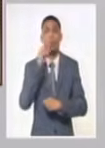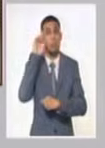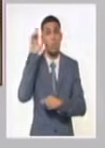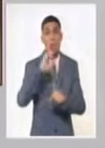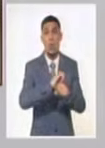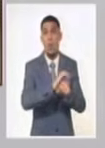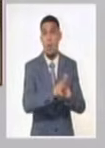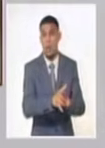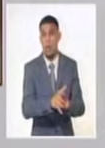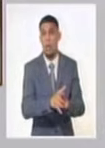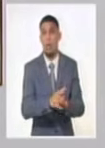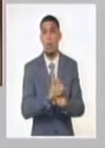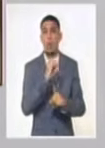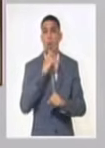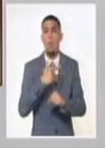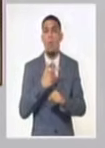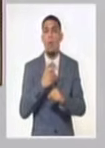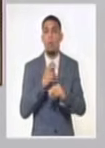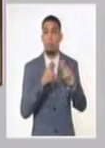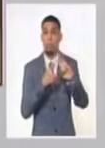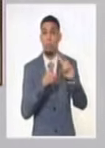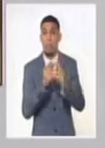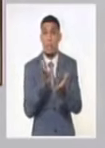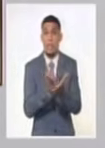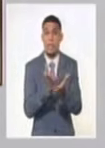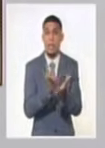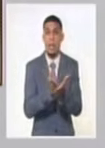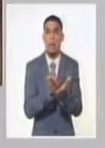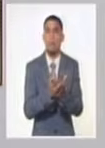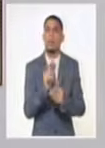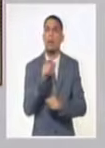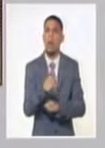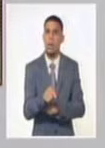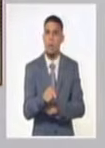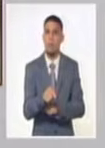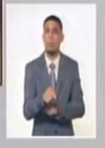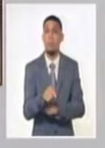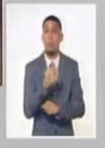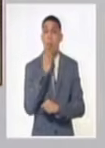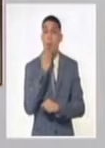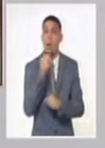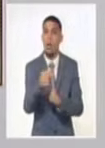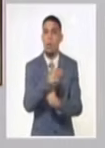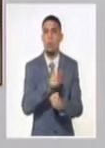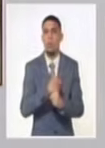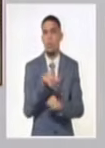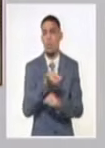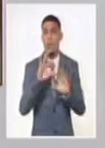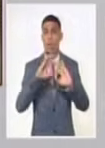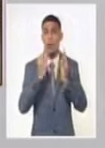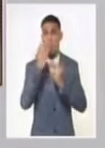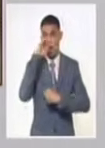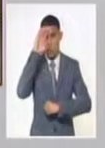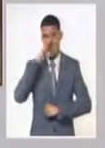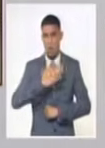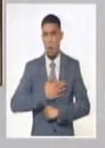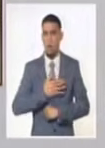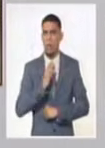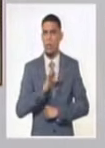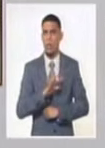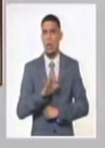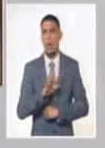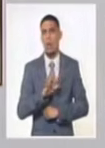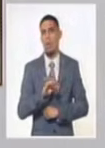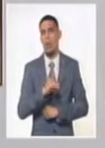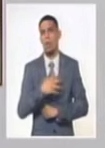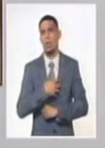ciclón, no sé, otras, pero también es una variante que ya la familia cubana ve como una herramienta de ayuda y de acompañamiento, y bueno, en